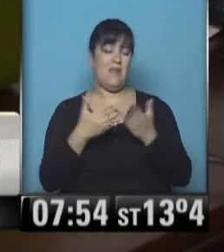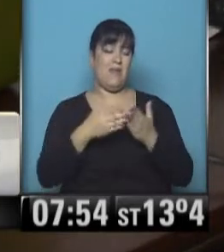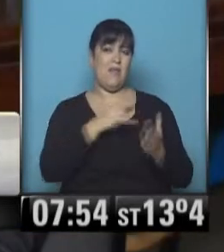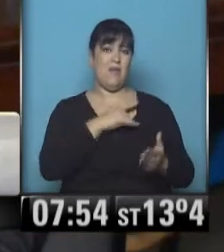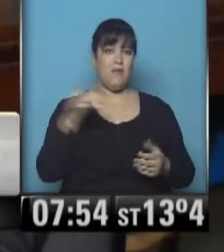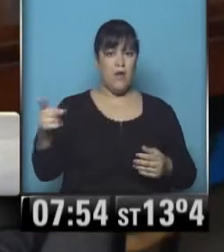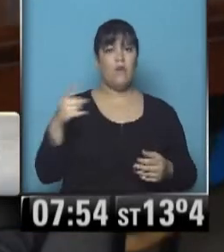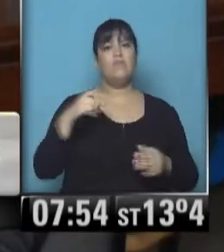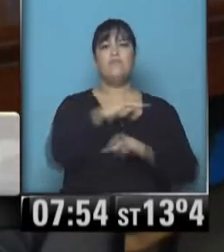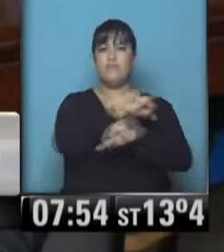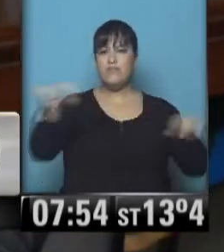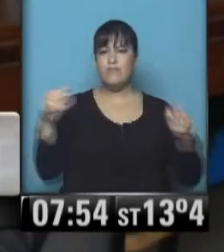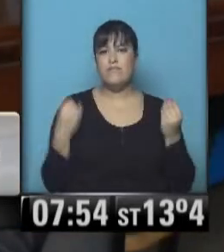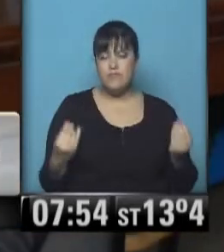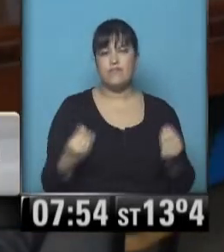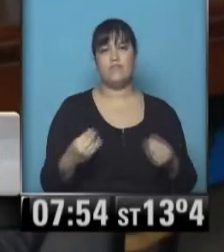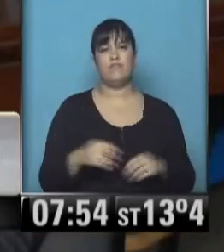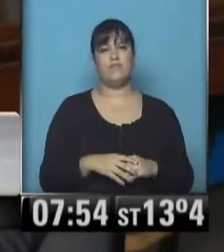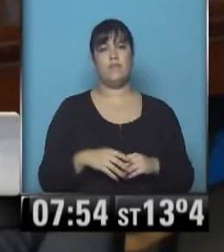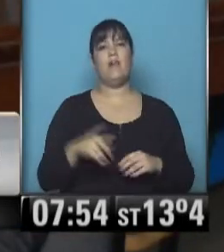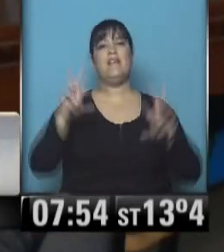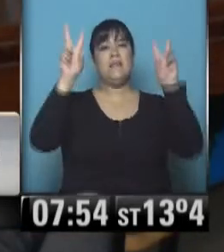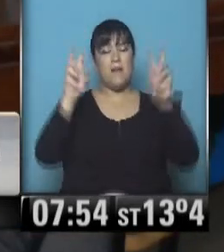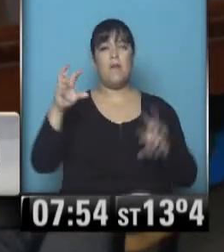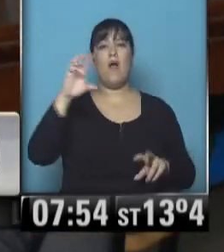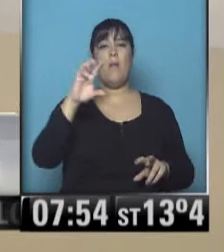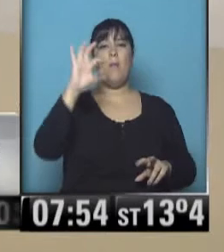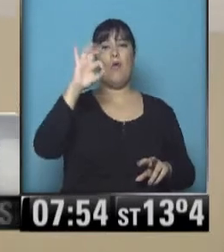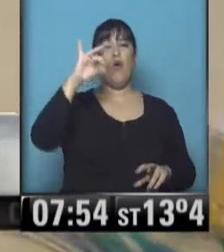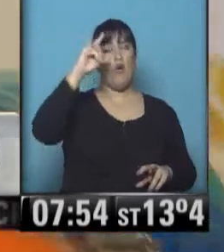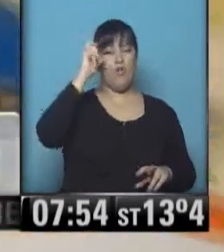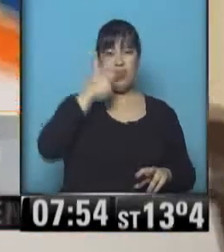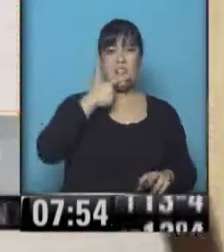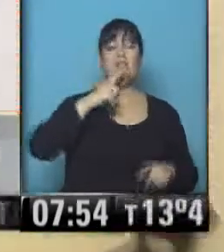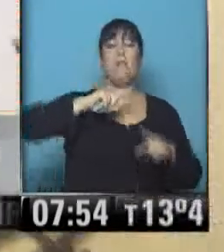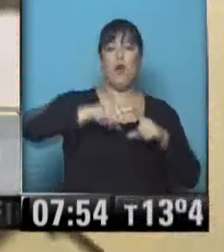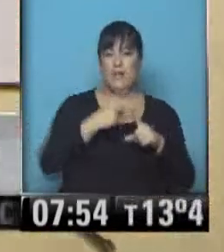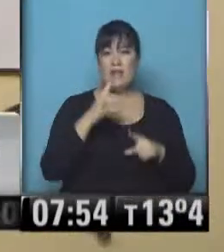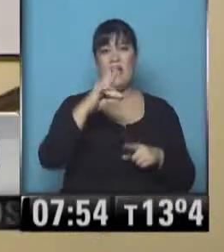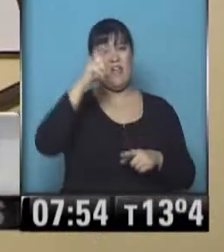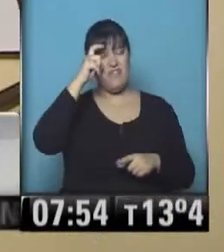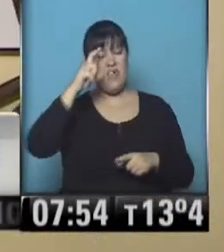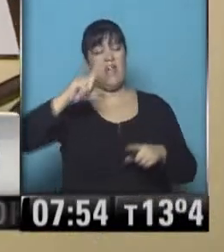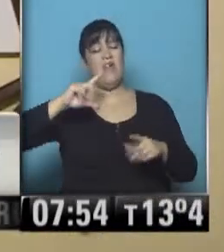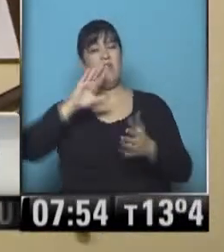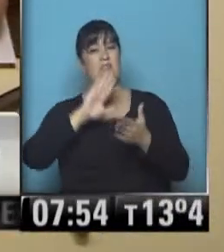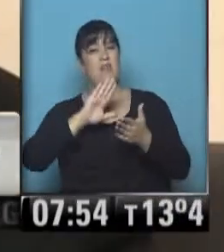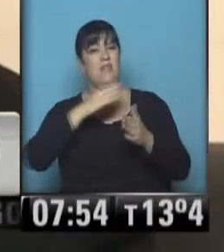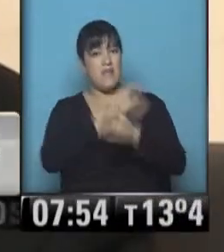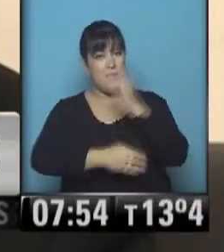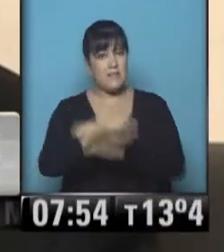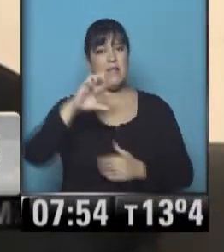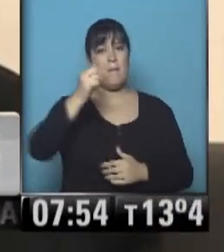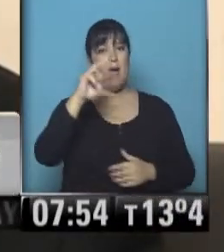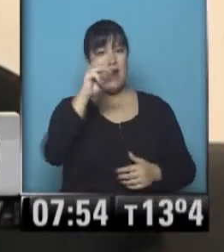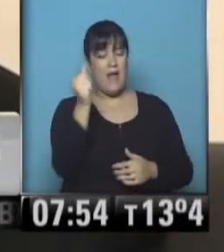que denominamos PODES, que es Políticas de Discapacidad para Estudiantes Universitarios